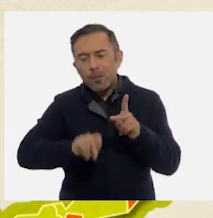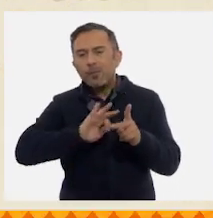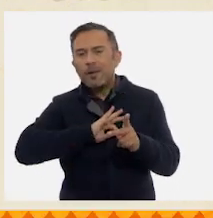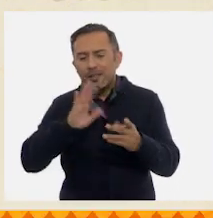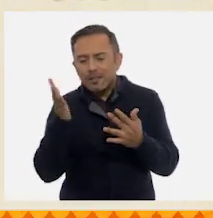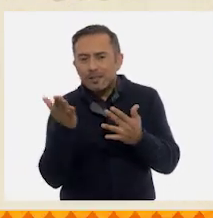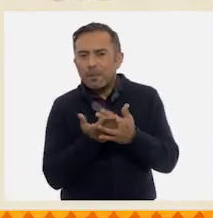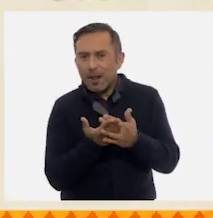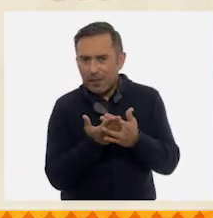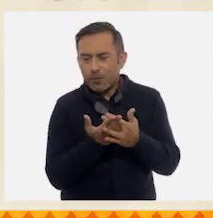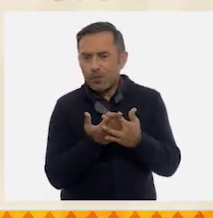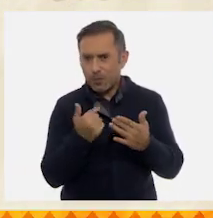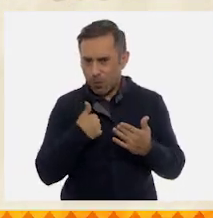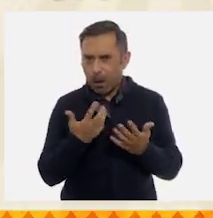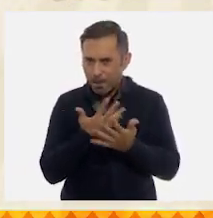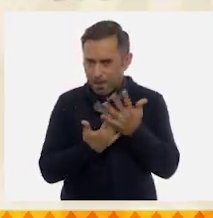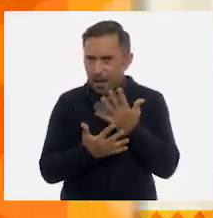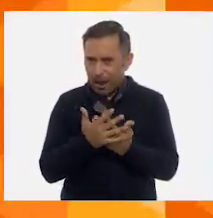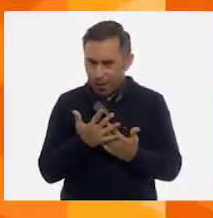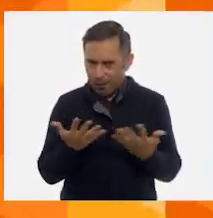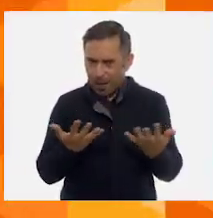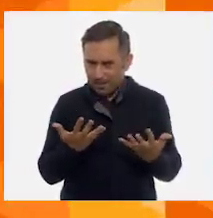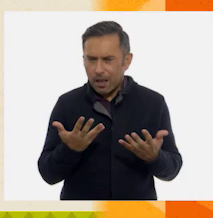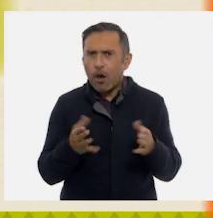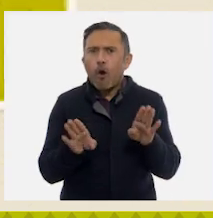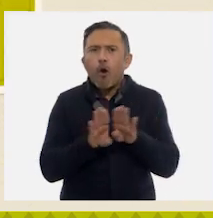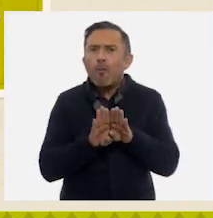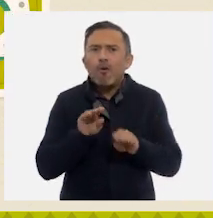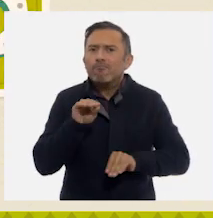mismos. ¡Veamos cómo se hace!